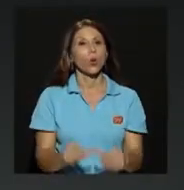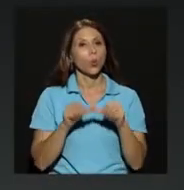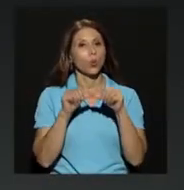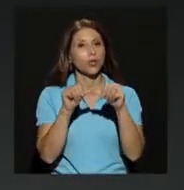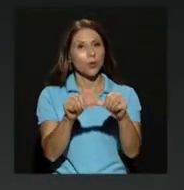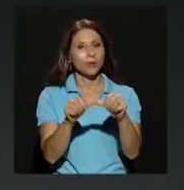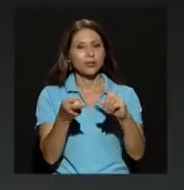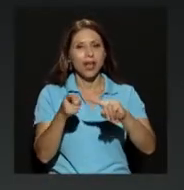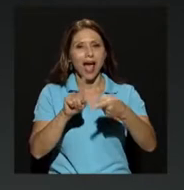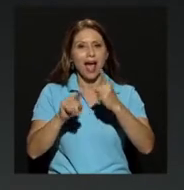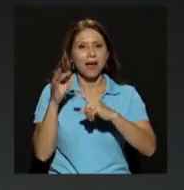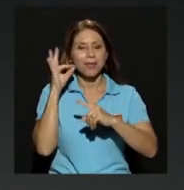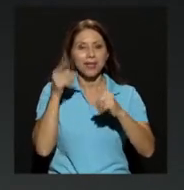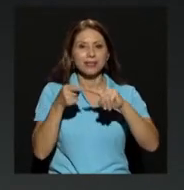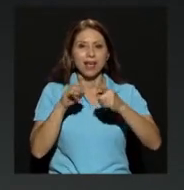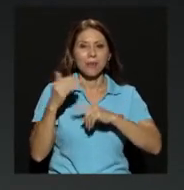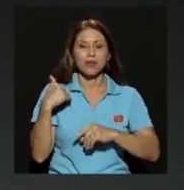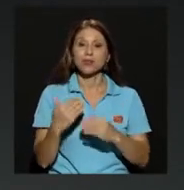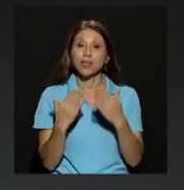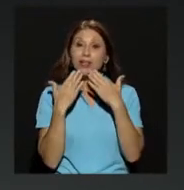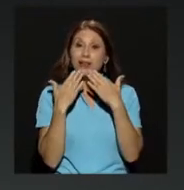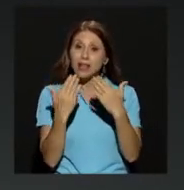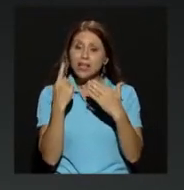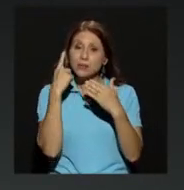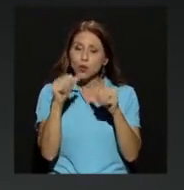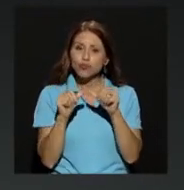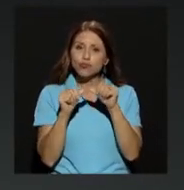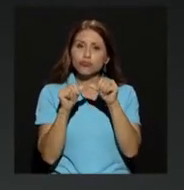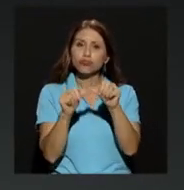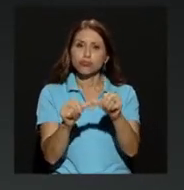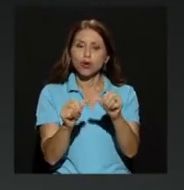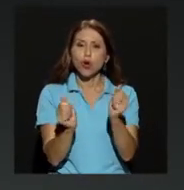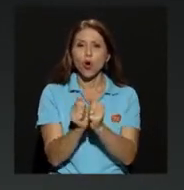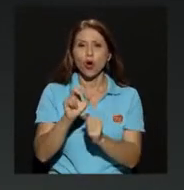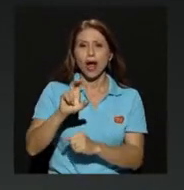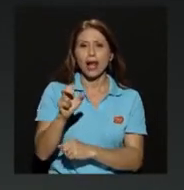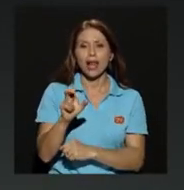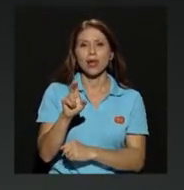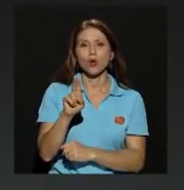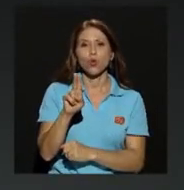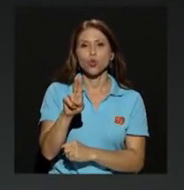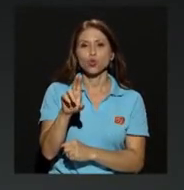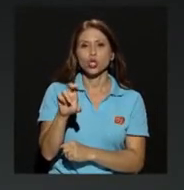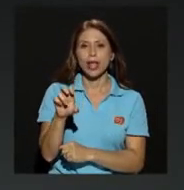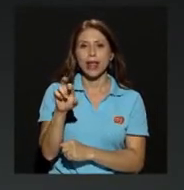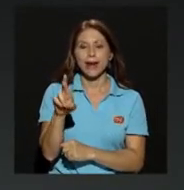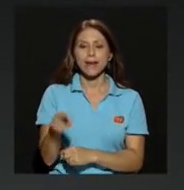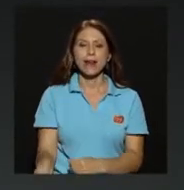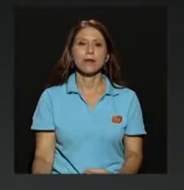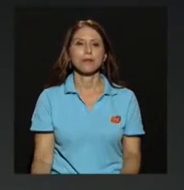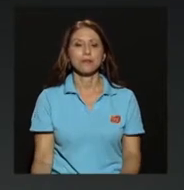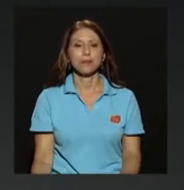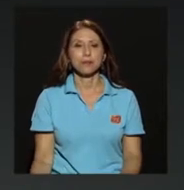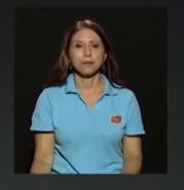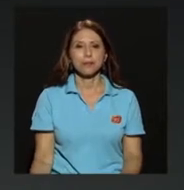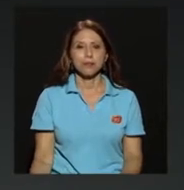Continuamos, amigas y amigos, y gracias por permanecer con Canal UCR.